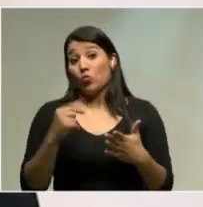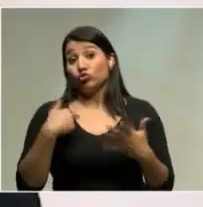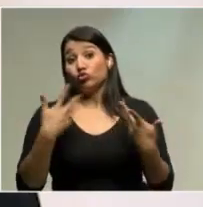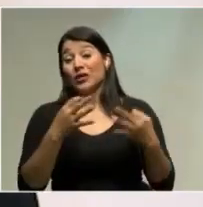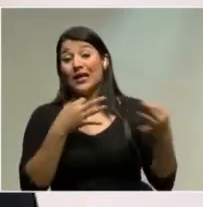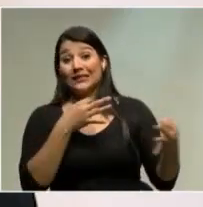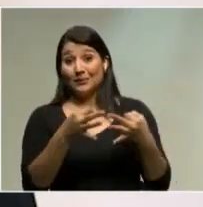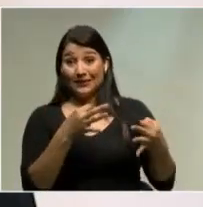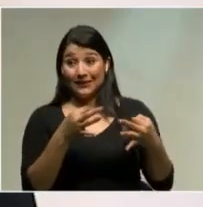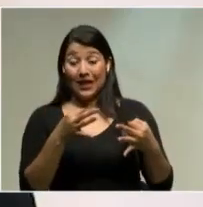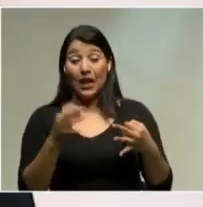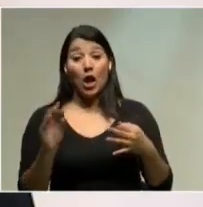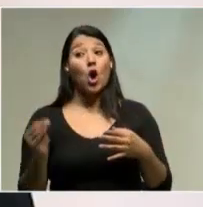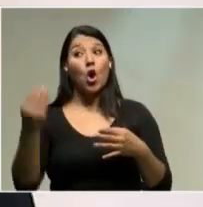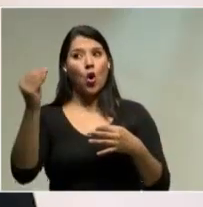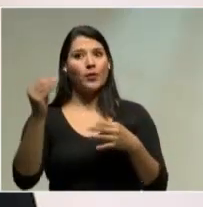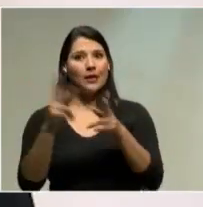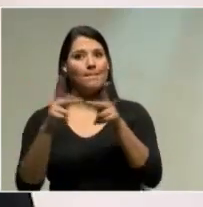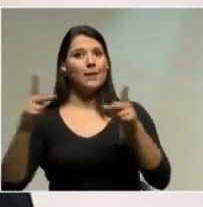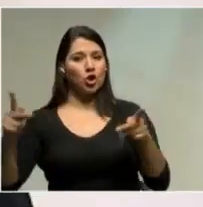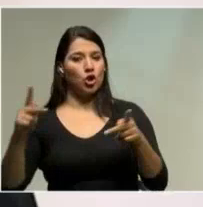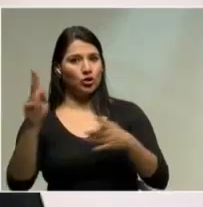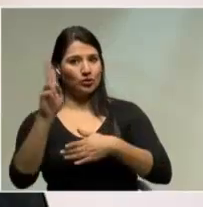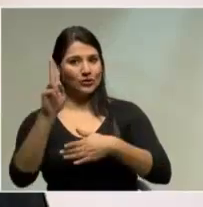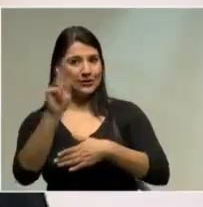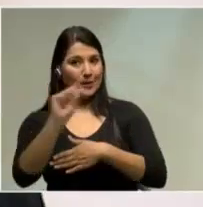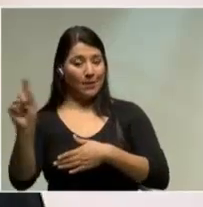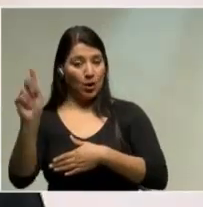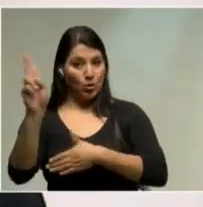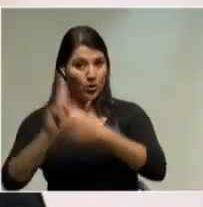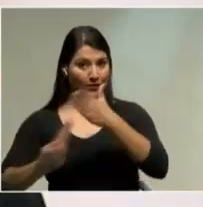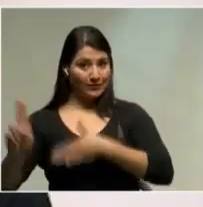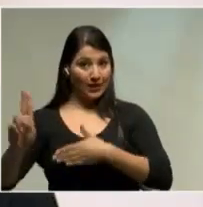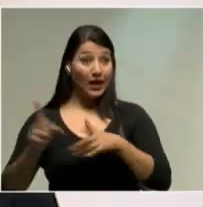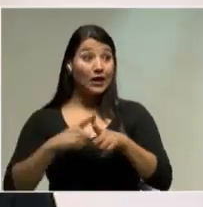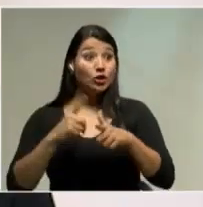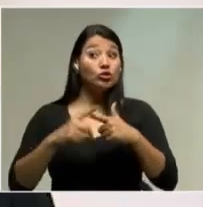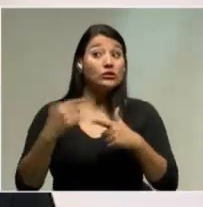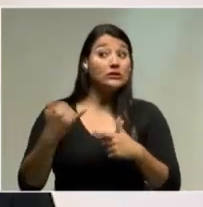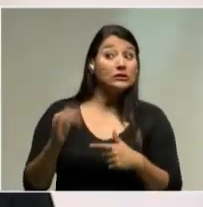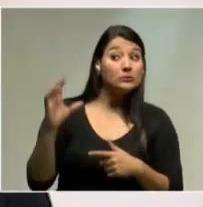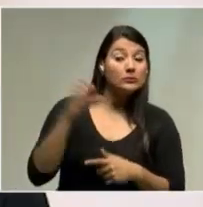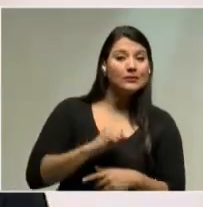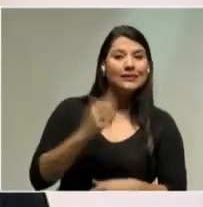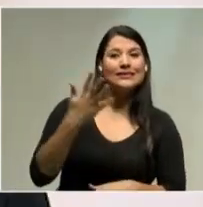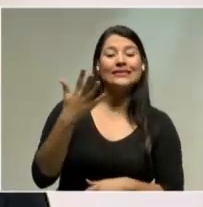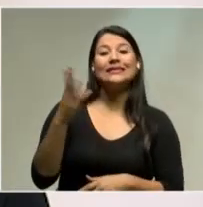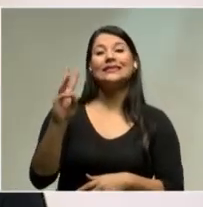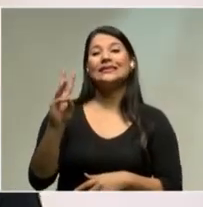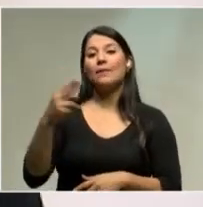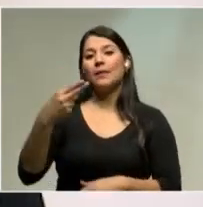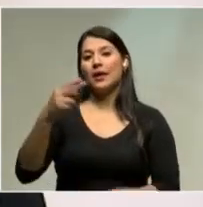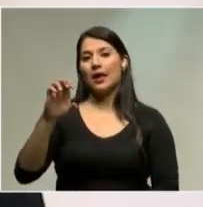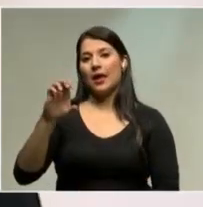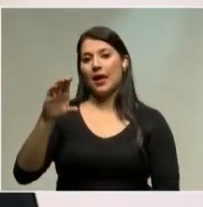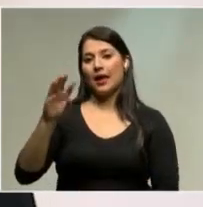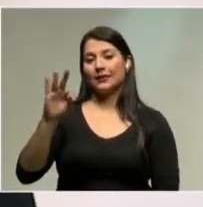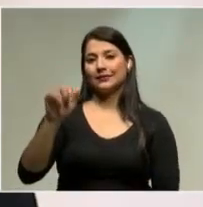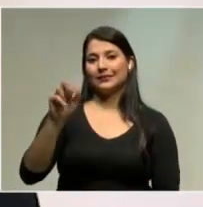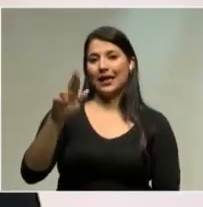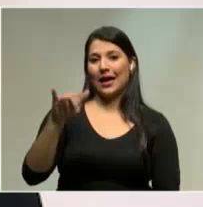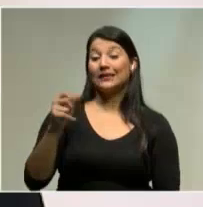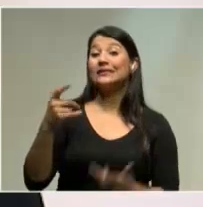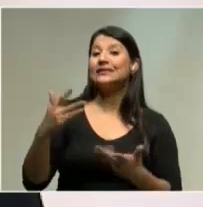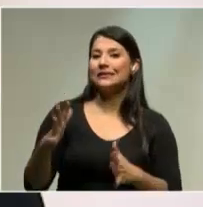muchacho del semanario Universidad, si fueran 16.000 hectáreas, le aseguro que la Fiscalía Ambiental ya las tendría